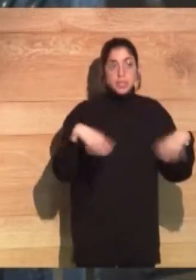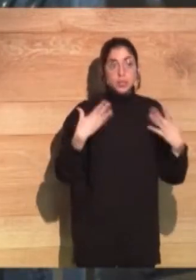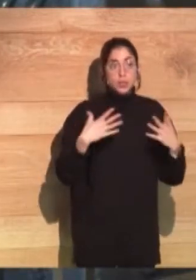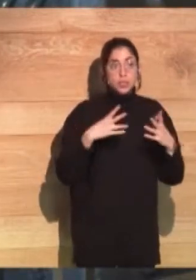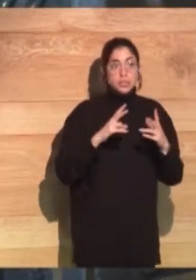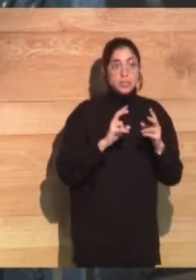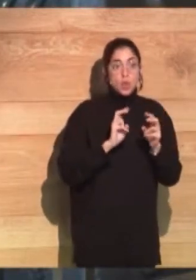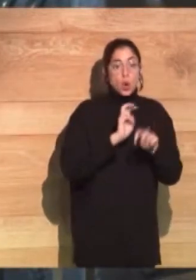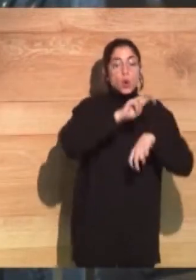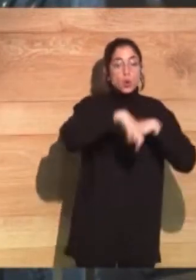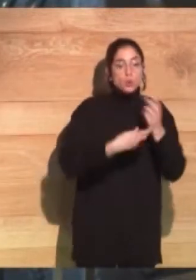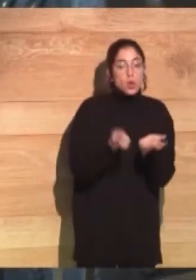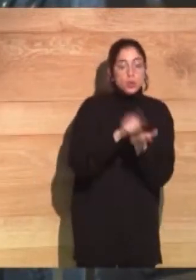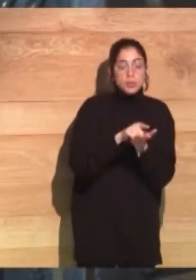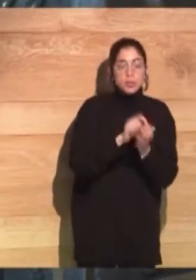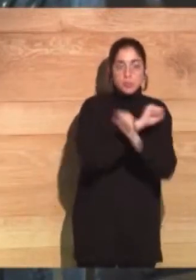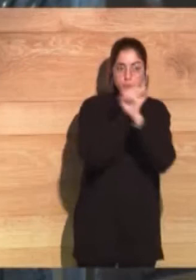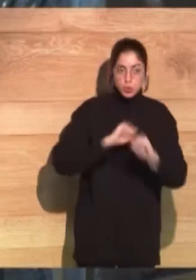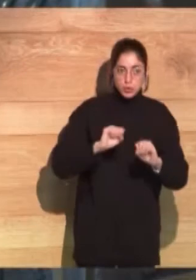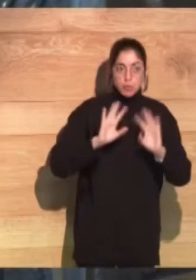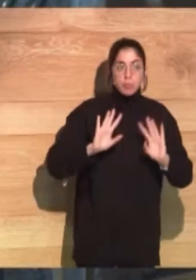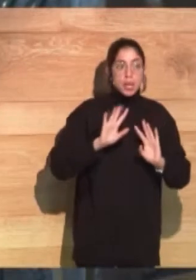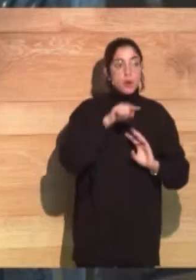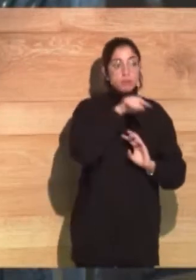construirlo, pero en su experiencia